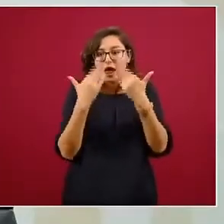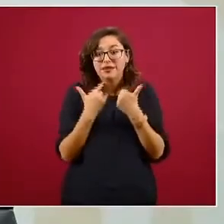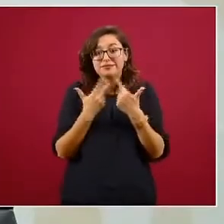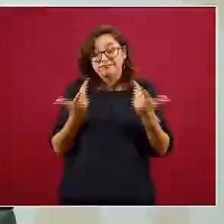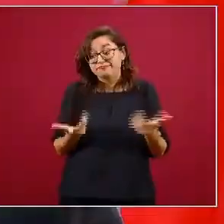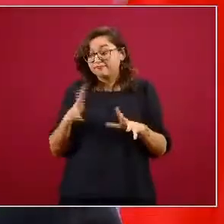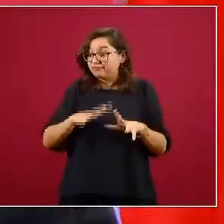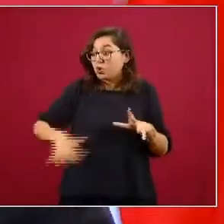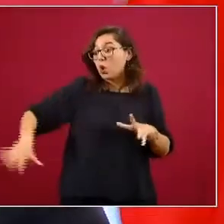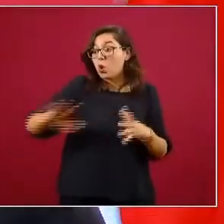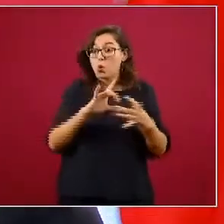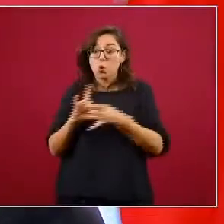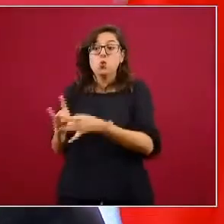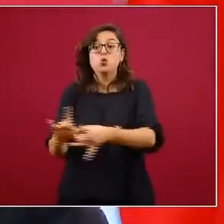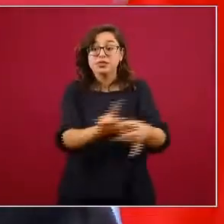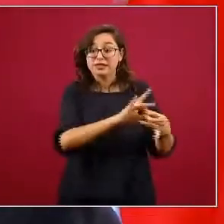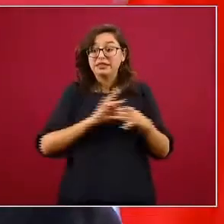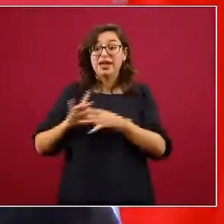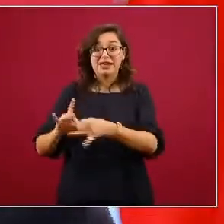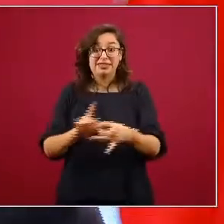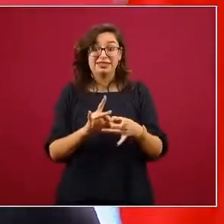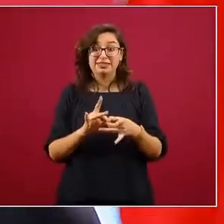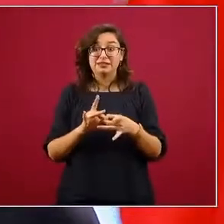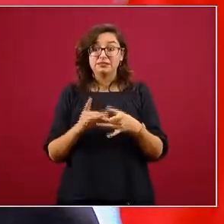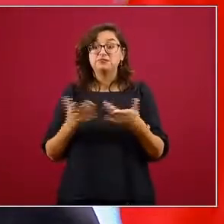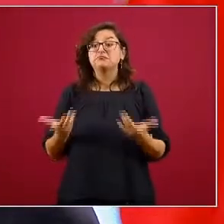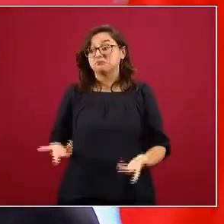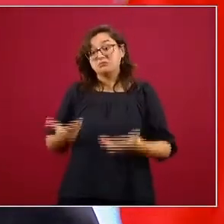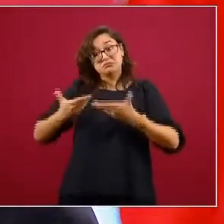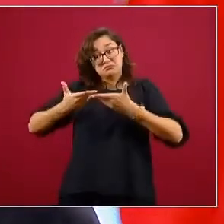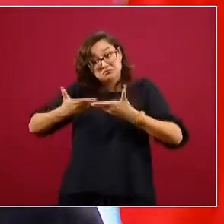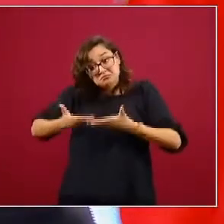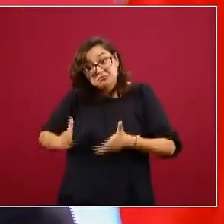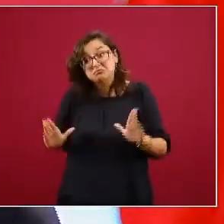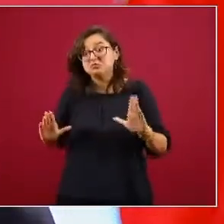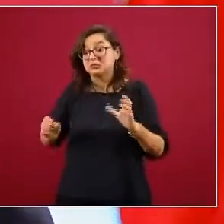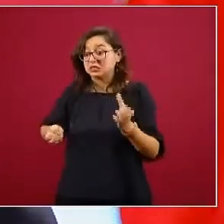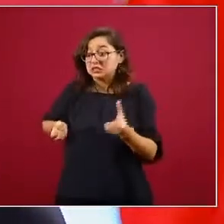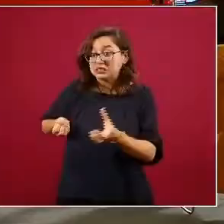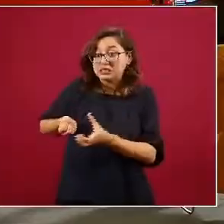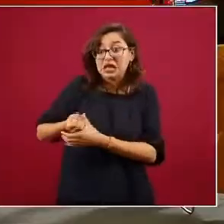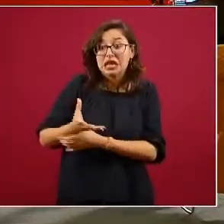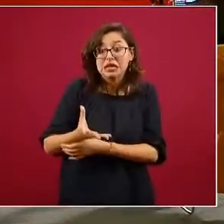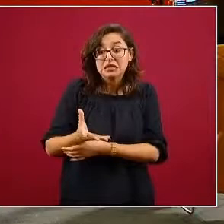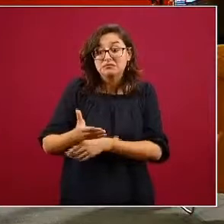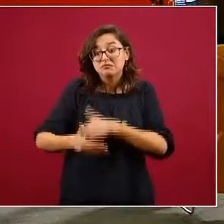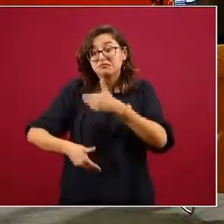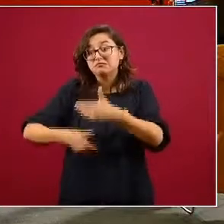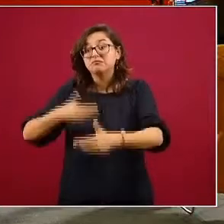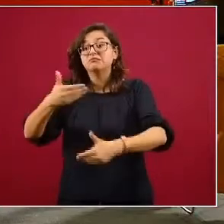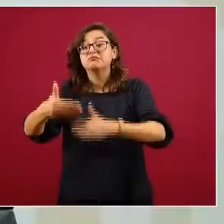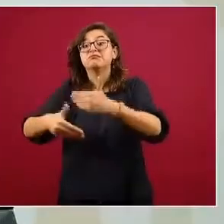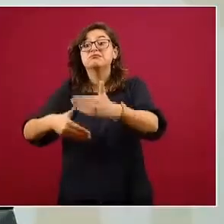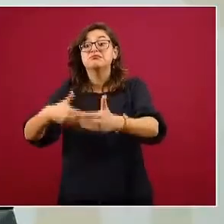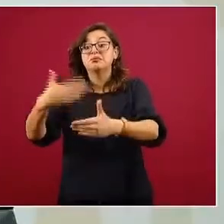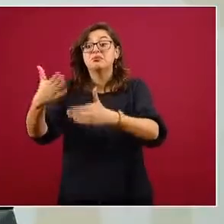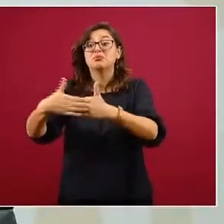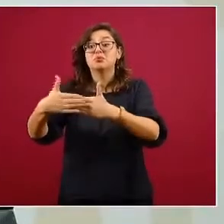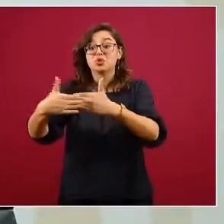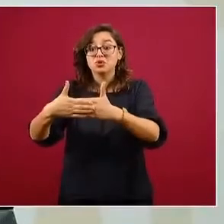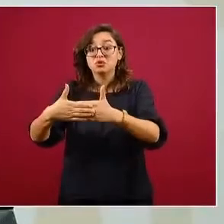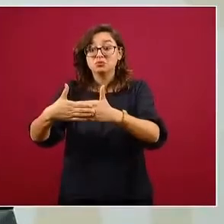imprescindible, enfrentar esto, desconfinar y darnos cuenta que a las pocas semanas o